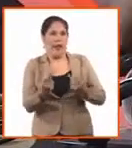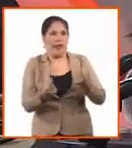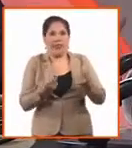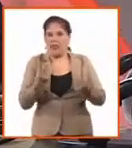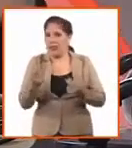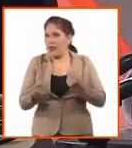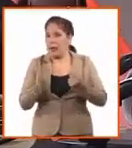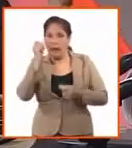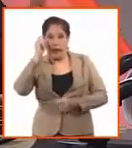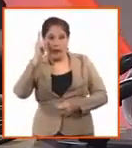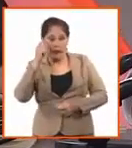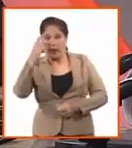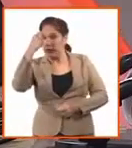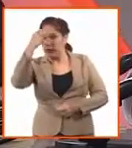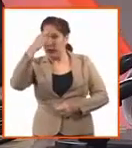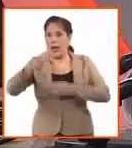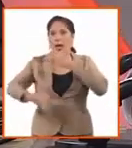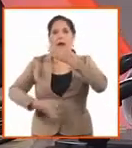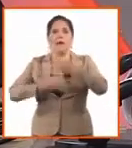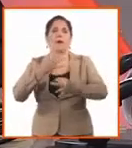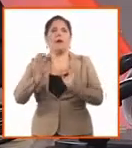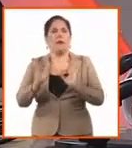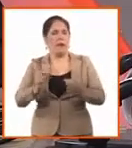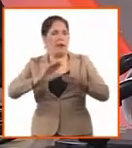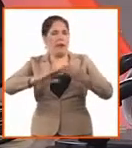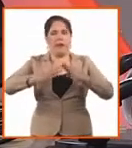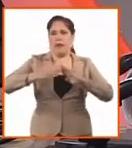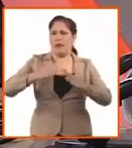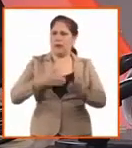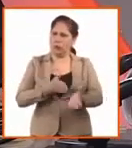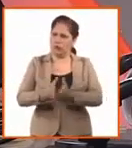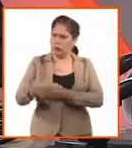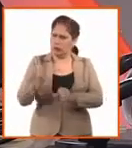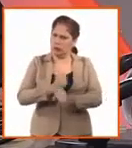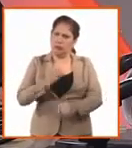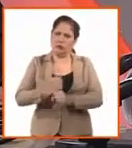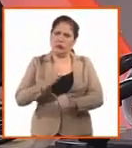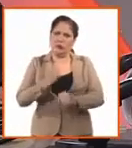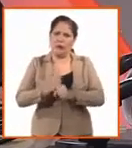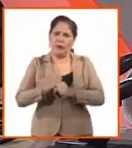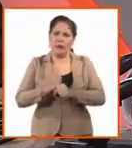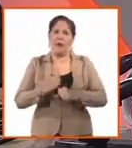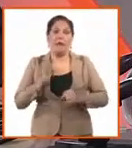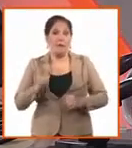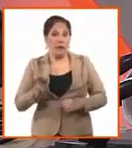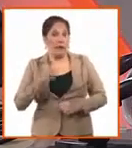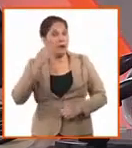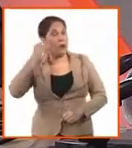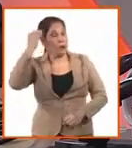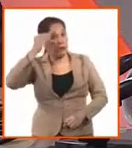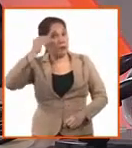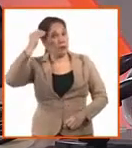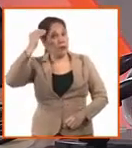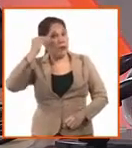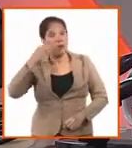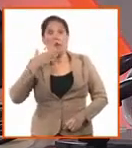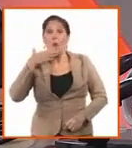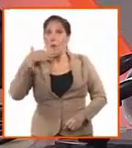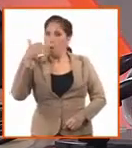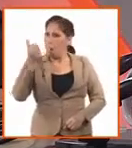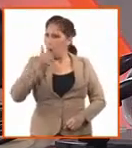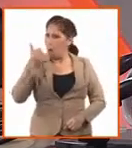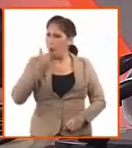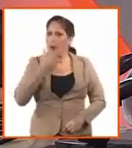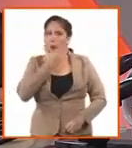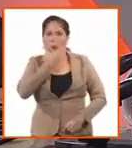promoviendo esas ideas de las que decía que que hay que seguir debatiendo que hay que seguir pensando y yo creo que es sobre todo que bueno que